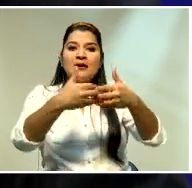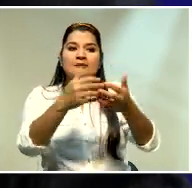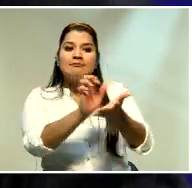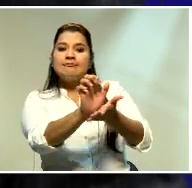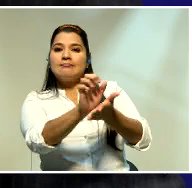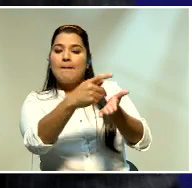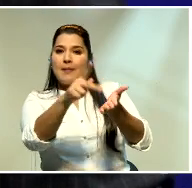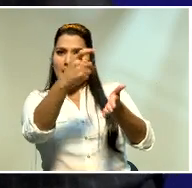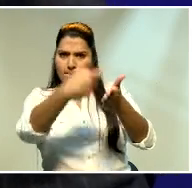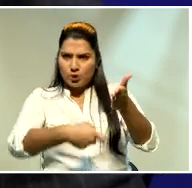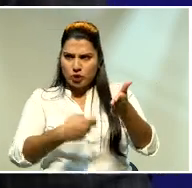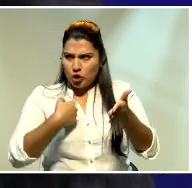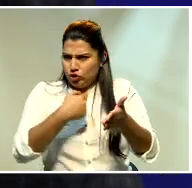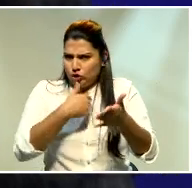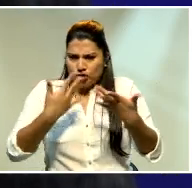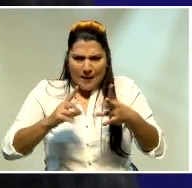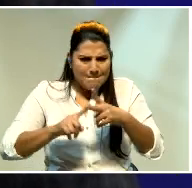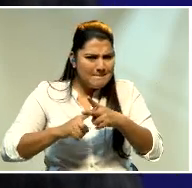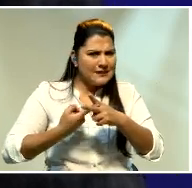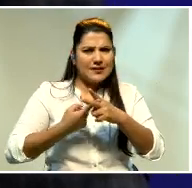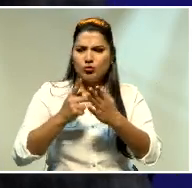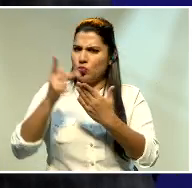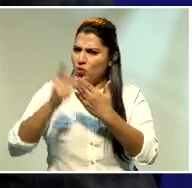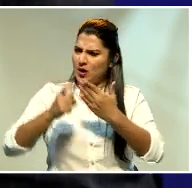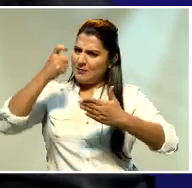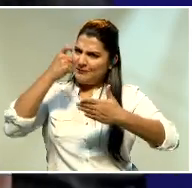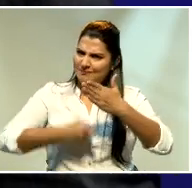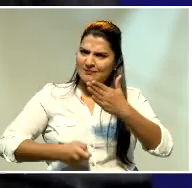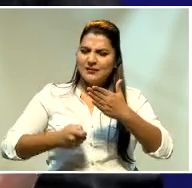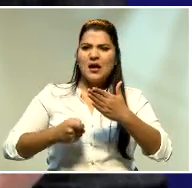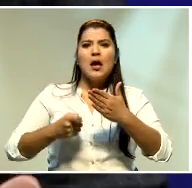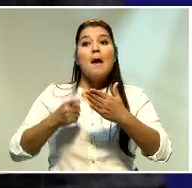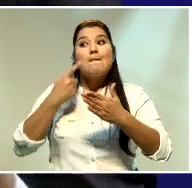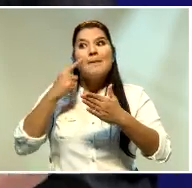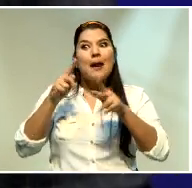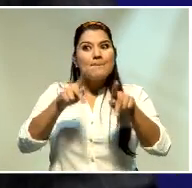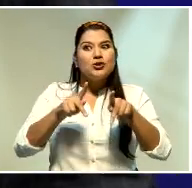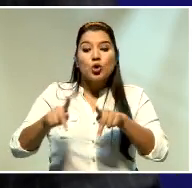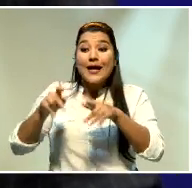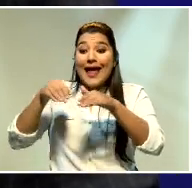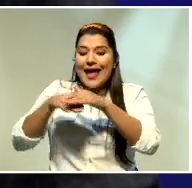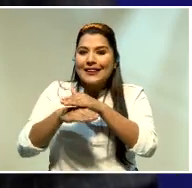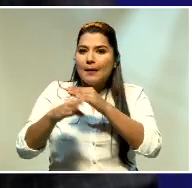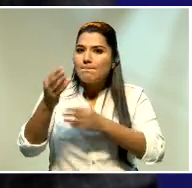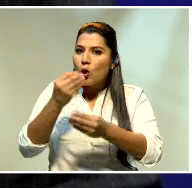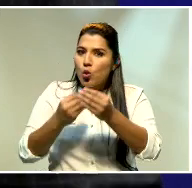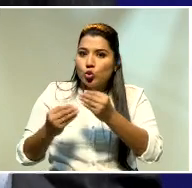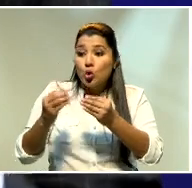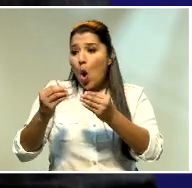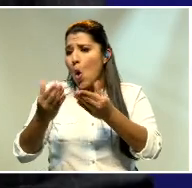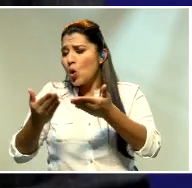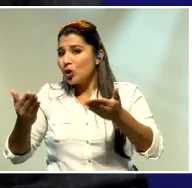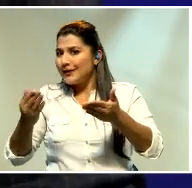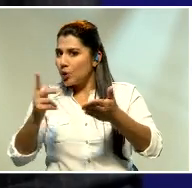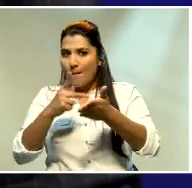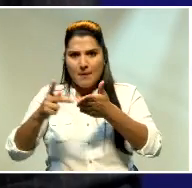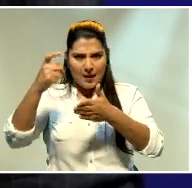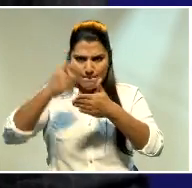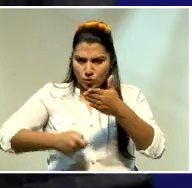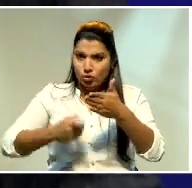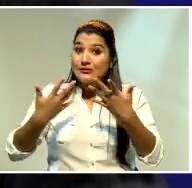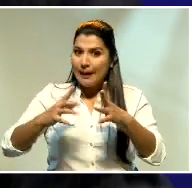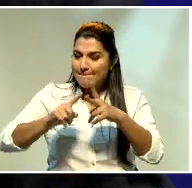agresivo, por ejemplo, contra el contrabando, que es evasión de impuestos y competencia desleal contra quien sí hace las cosas bien. Y hemos lanzado un programa